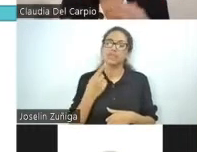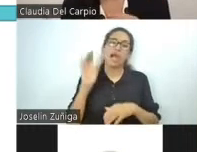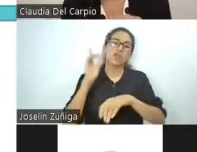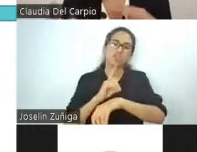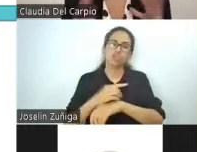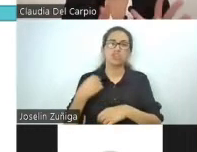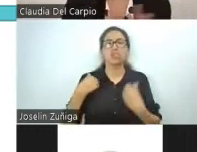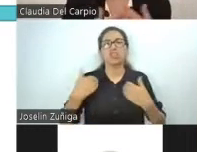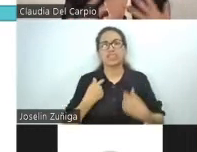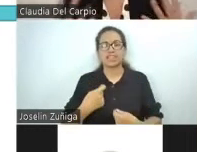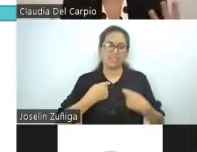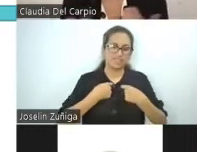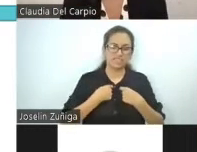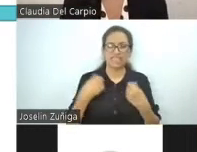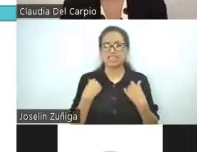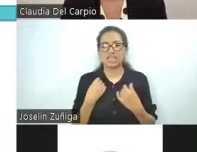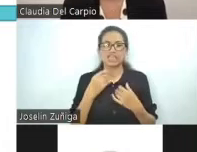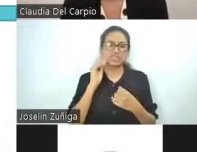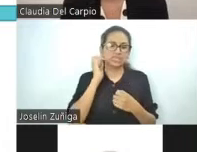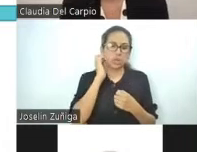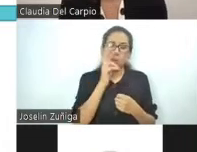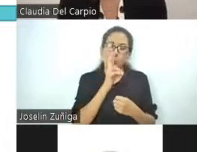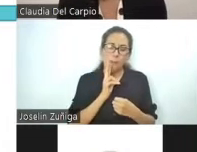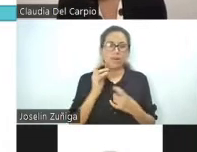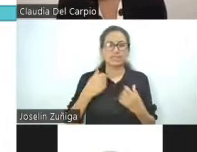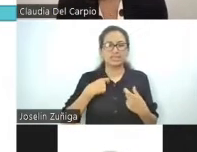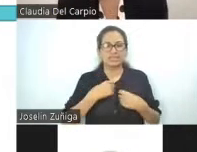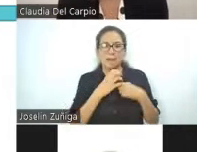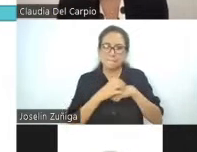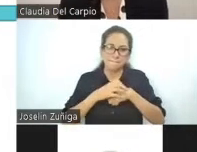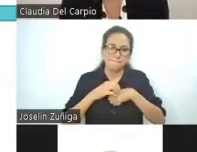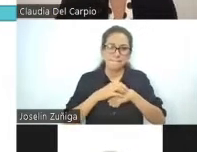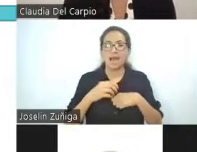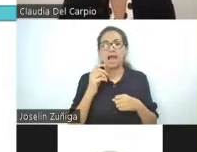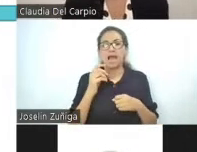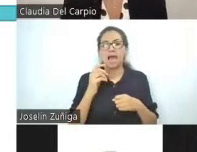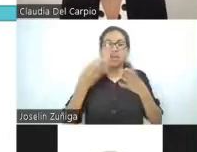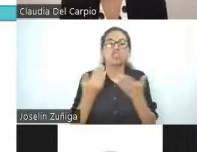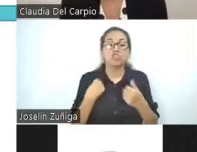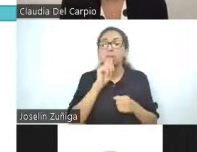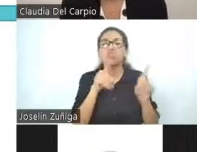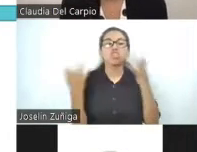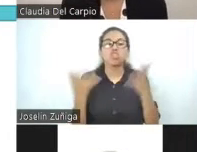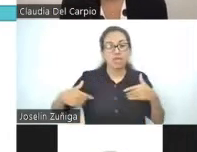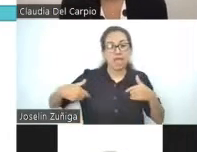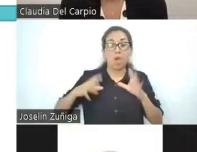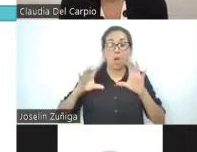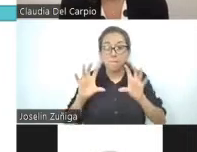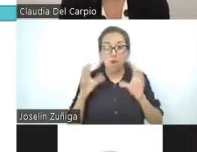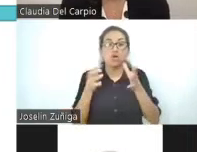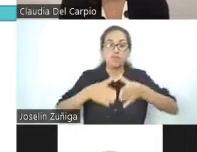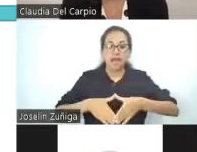tengo molestias, tengo flujo, tengo irritación. Entonces yo les pregunto, ¿en la vulva, en la vagina, en la pelvis? Y